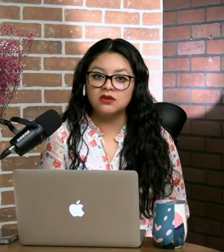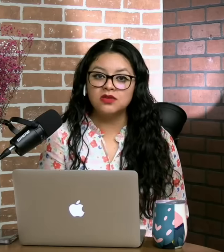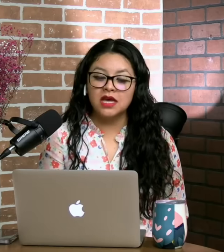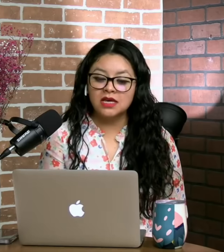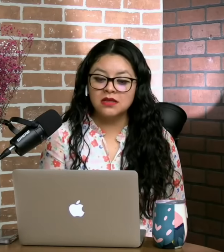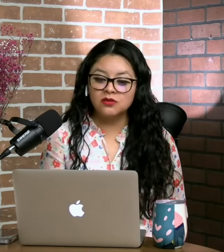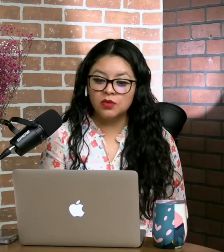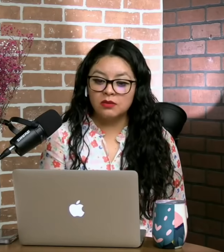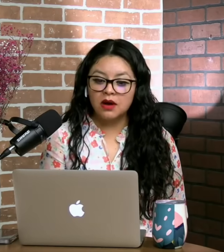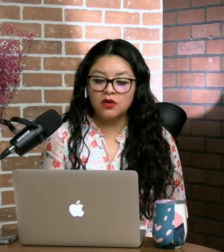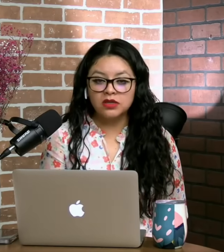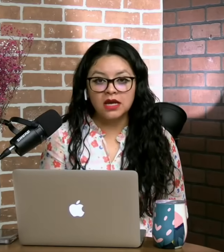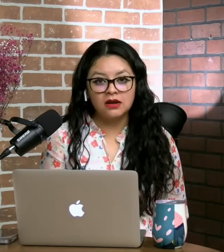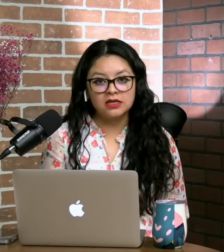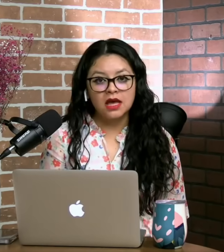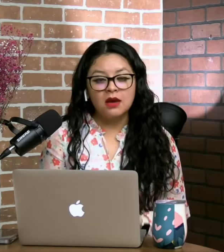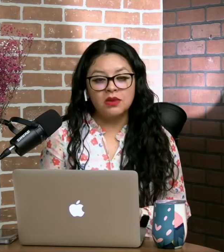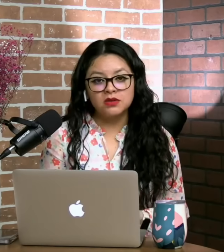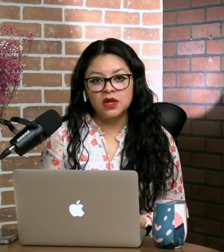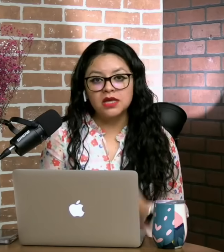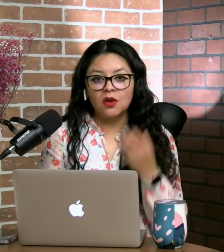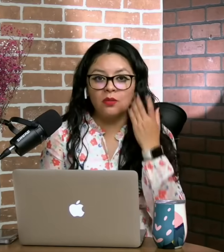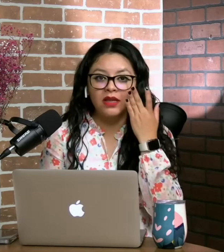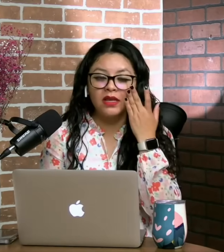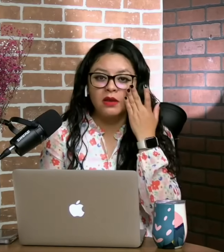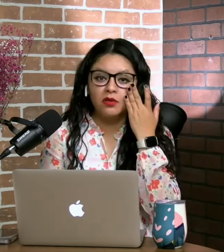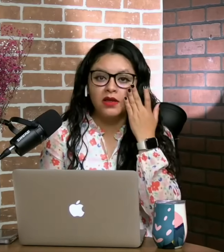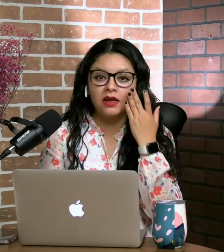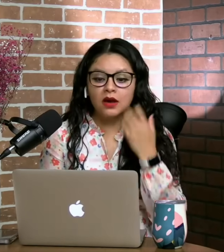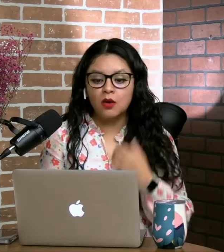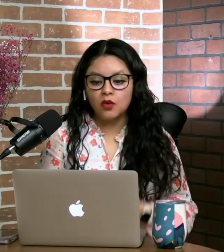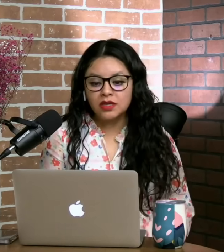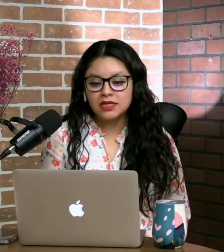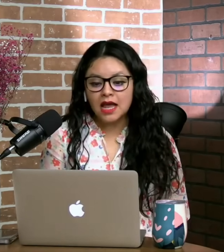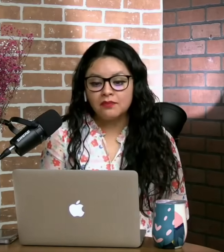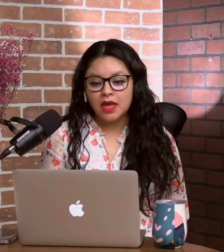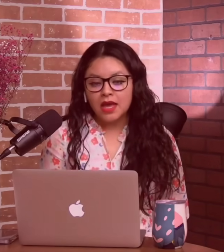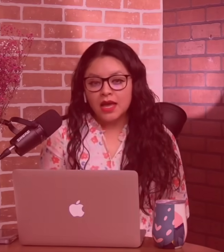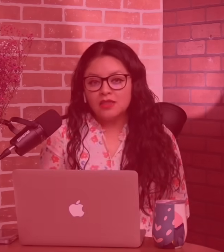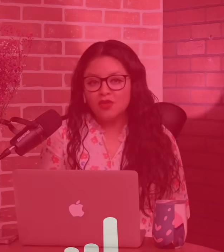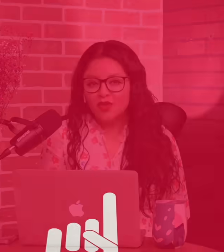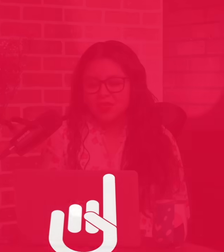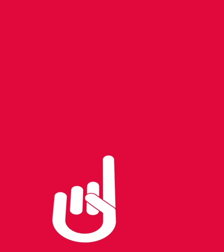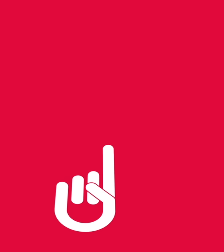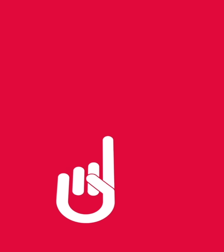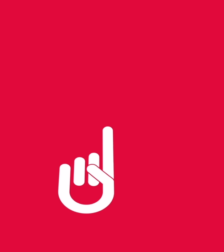y ministros de esta Suprema Corte y las personas que comprenden el poder judicial